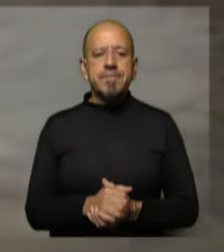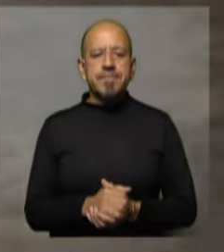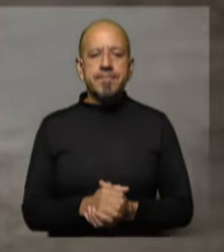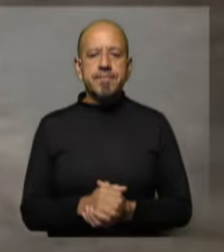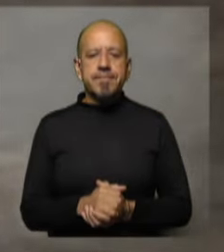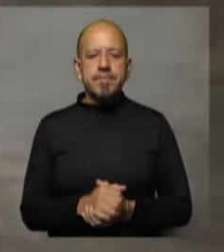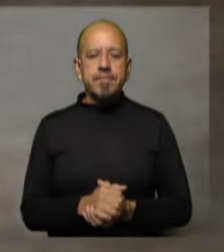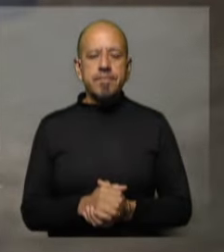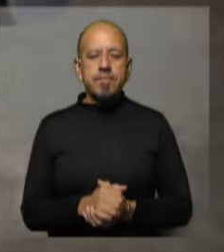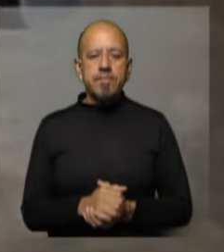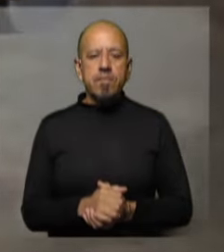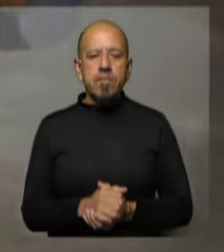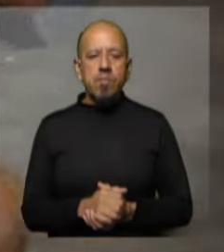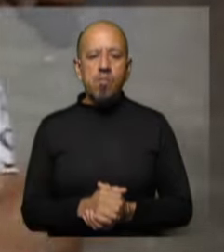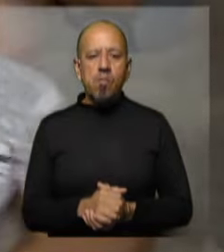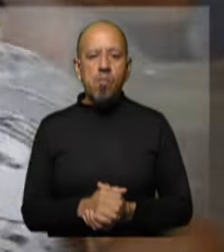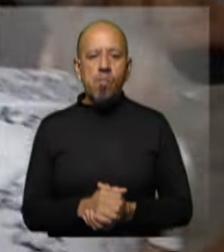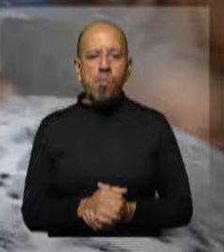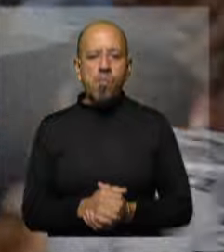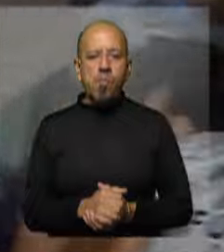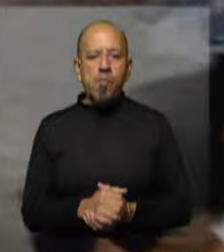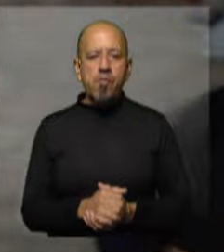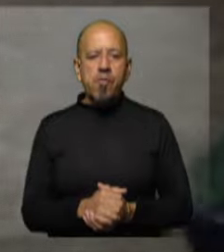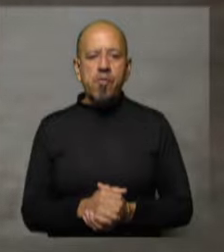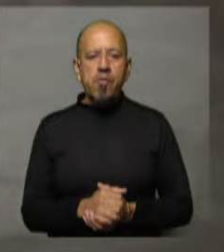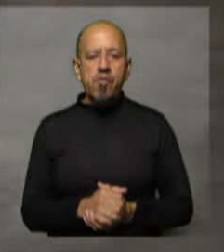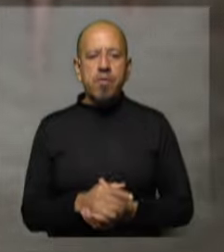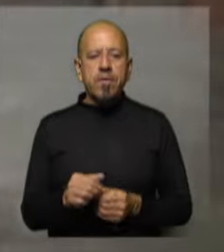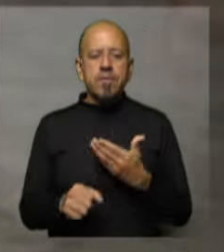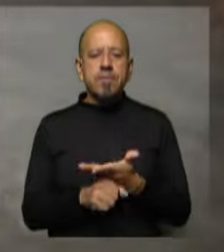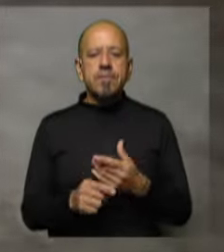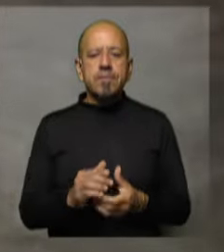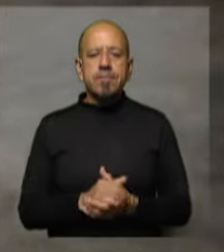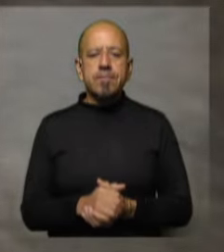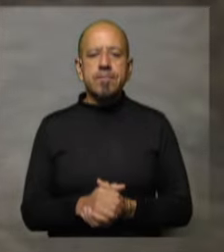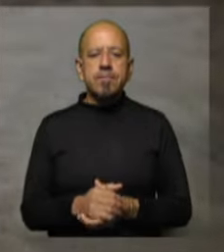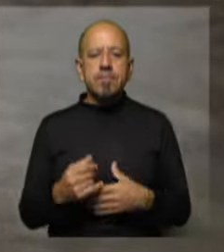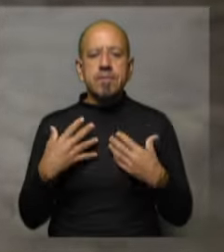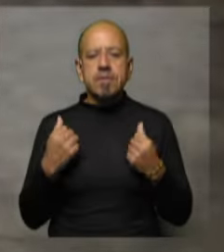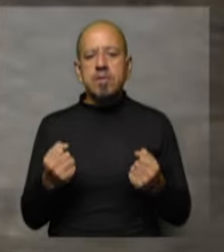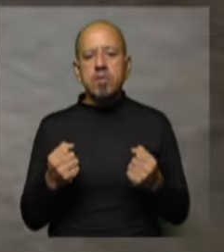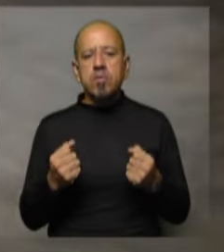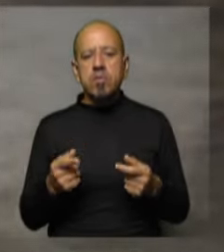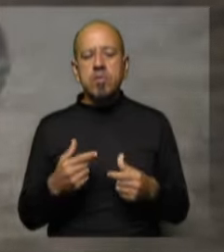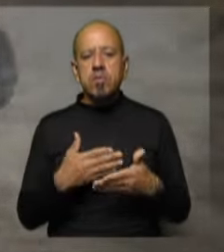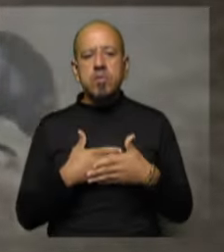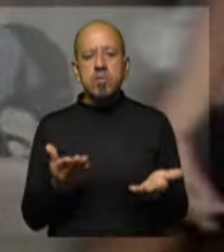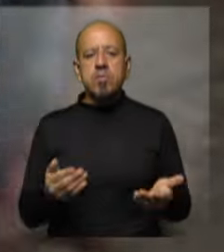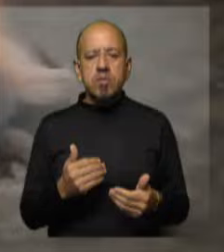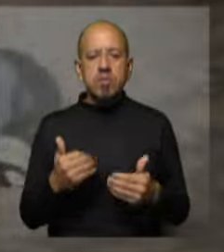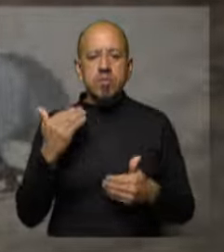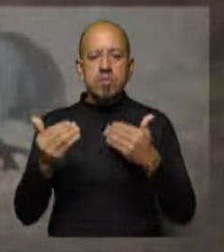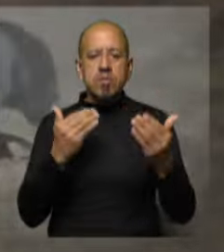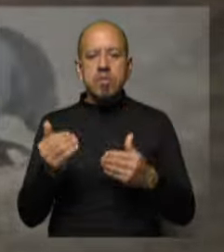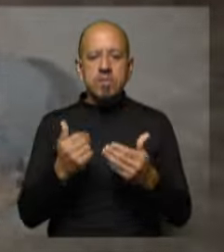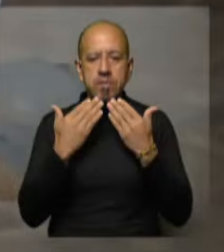ti. Hola, ¿todo bien? Perdón, bien. La molestia. ¿Qué se pide hoy? ¿Se puede ser? Salud, bien. Amor, prosperidad. Bueno,